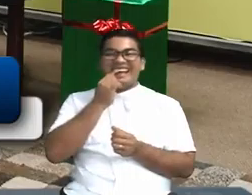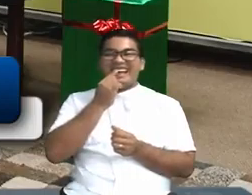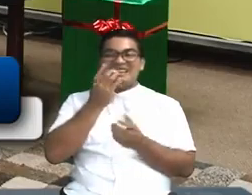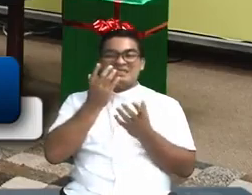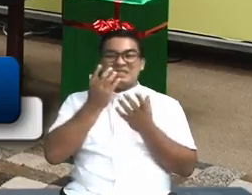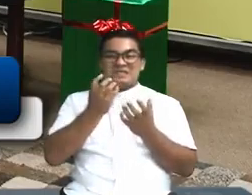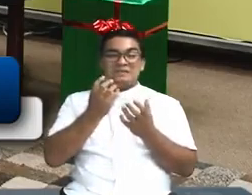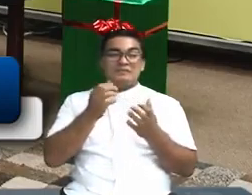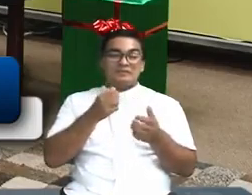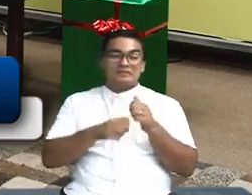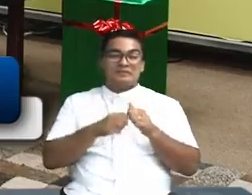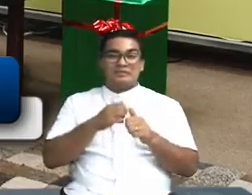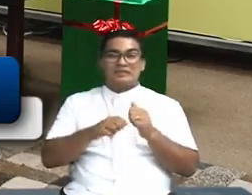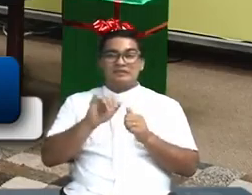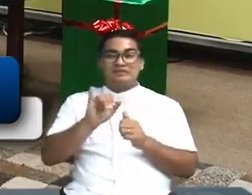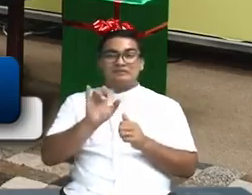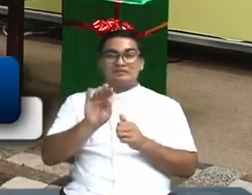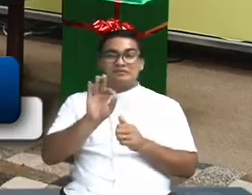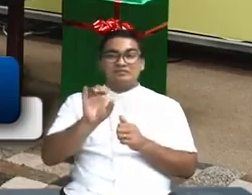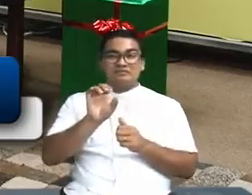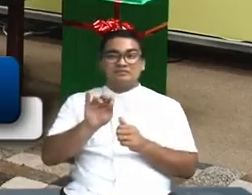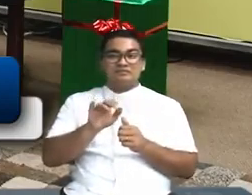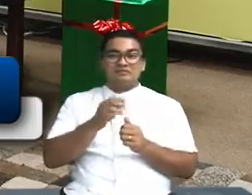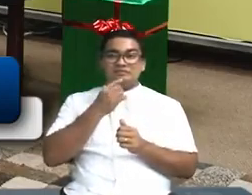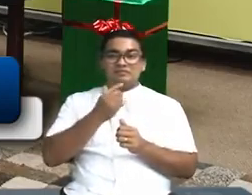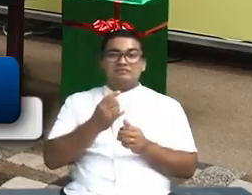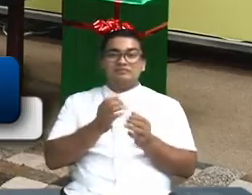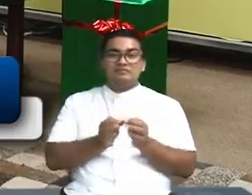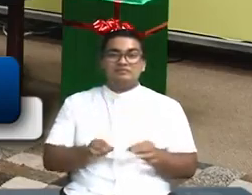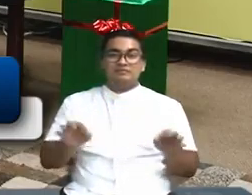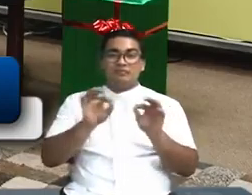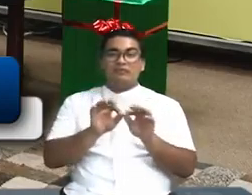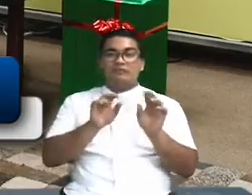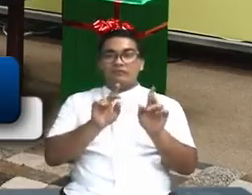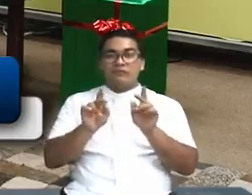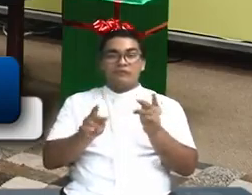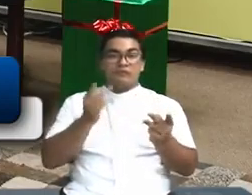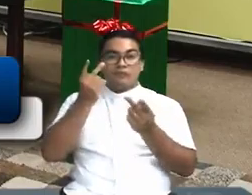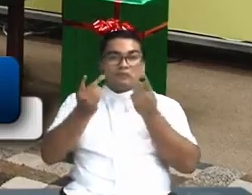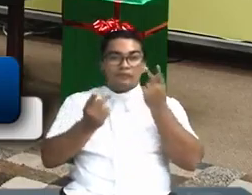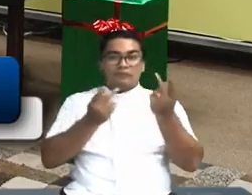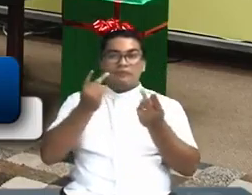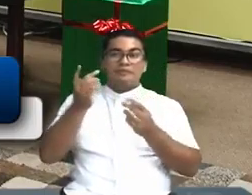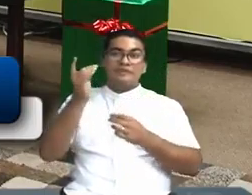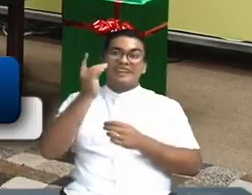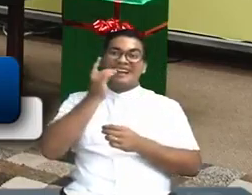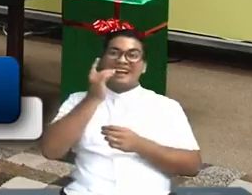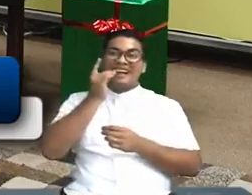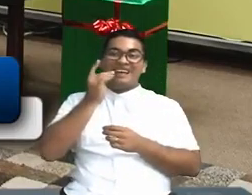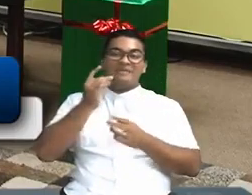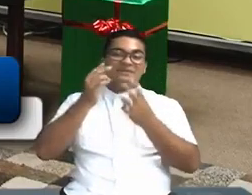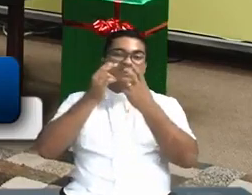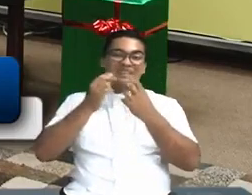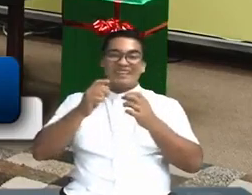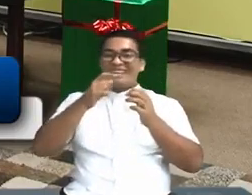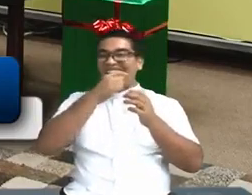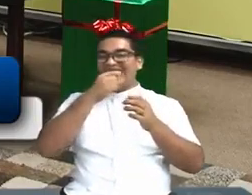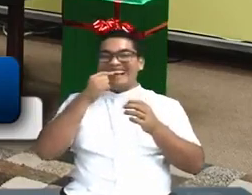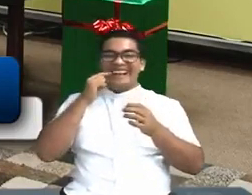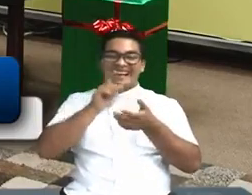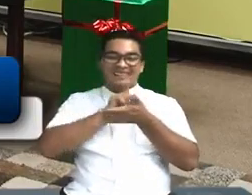es un proceso infeccioso. Por eso es importante que nosotros visitemos a nuestro odontólogo, a lo mejor para hacer limpiezas